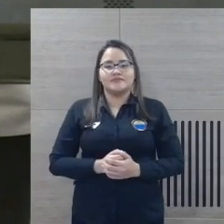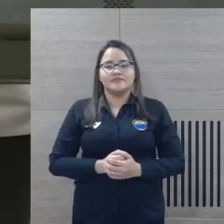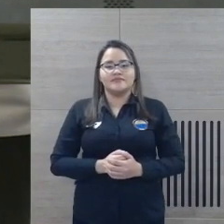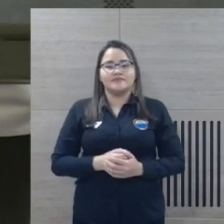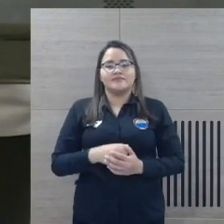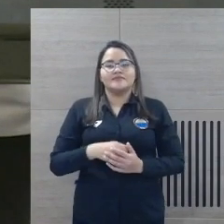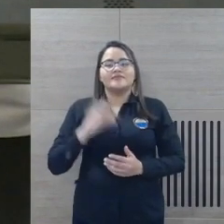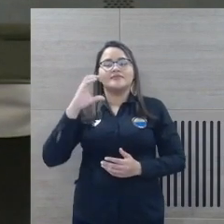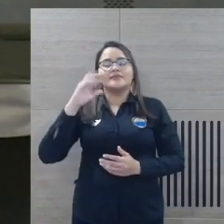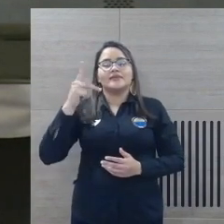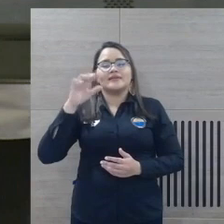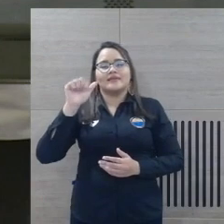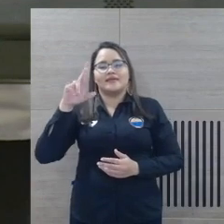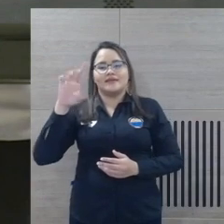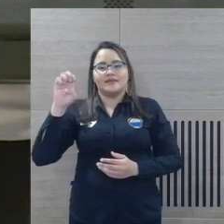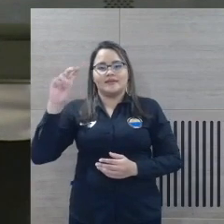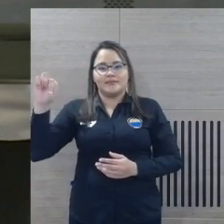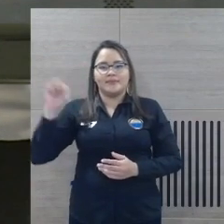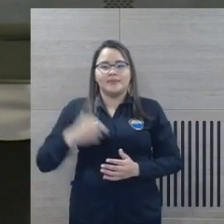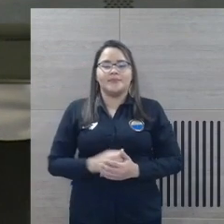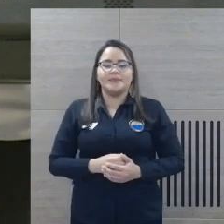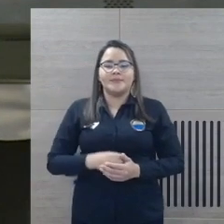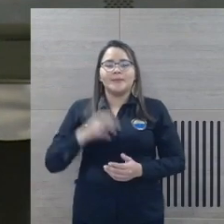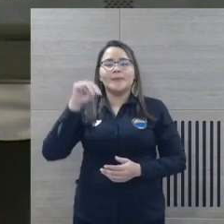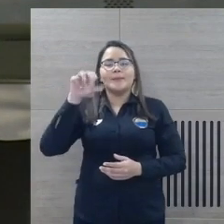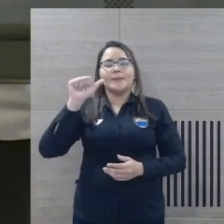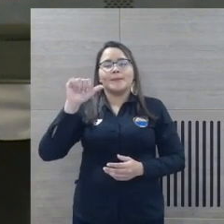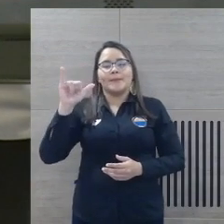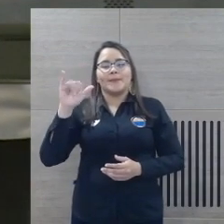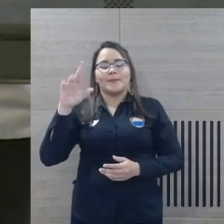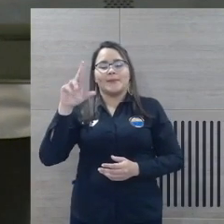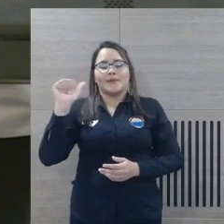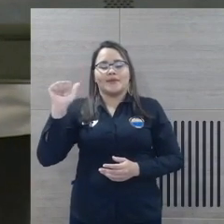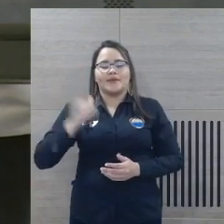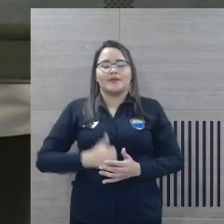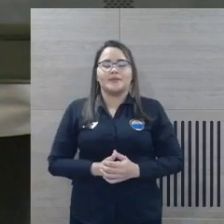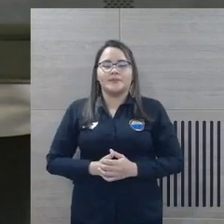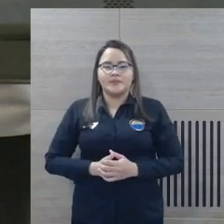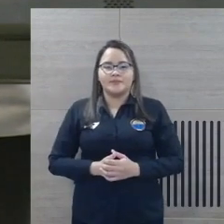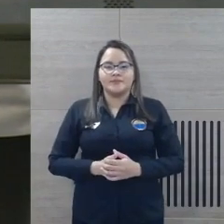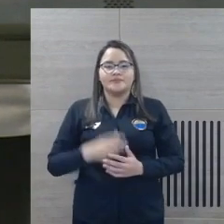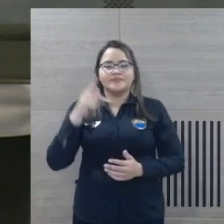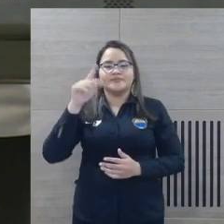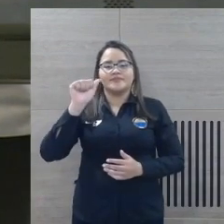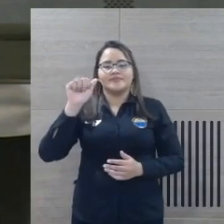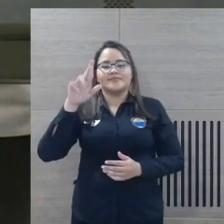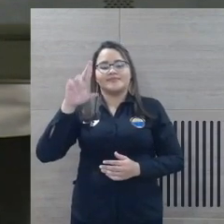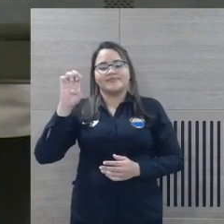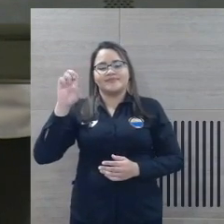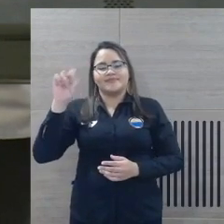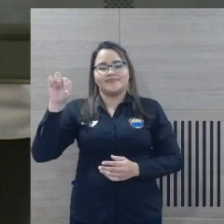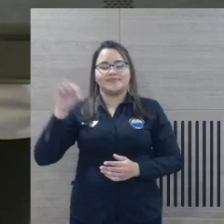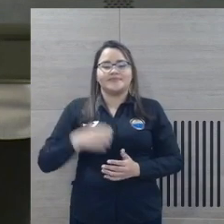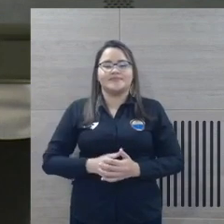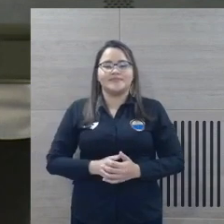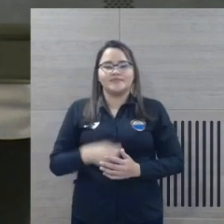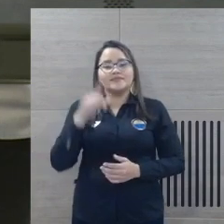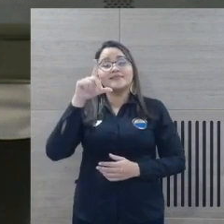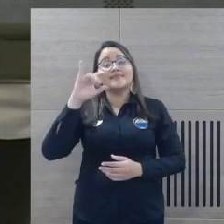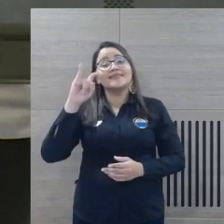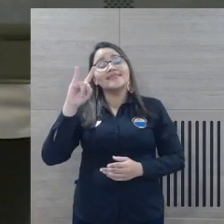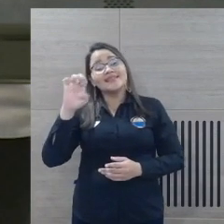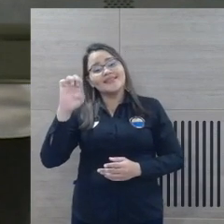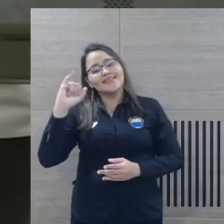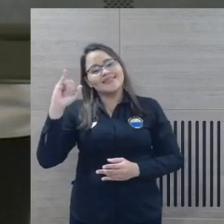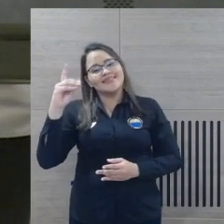Mayra Alejandra Carrasquilla Pérez. Karen Andrea Ceballos Benjumea. Lady Marcela Cerva Méndez. Hasley de Armas